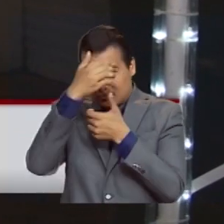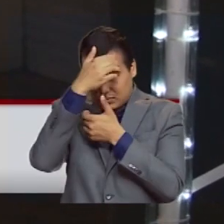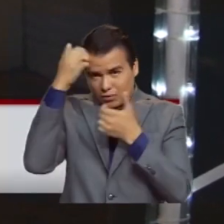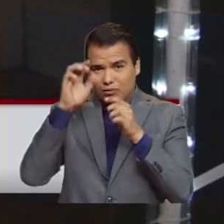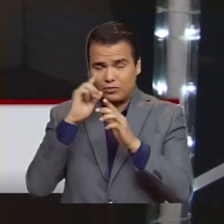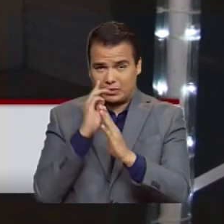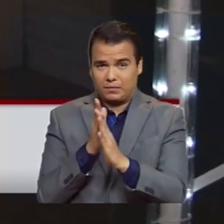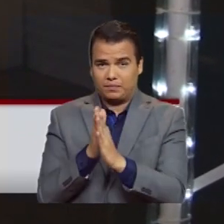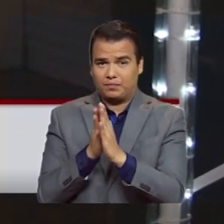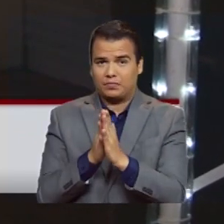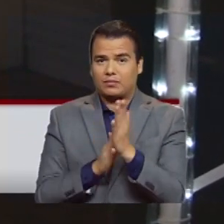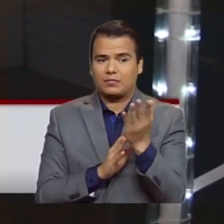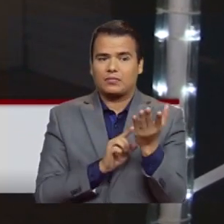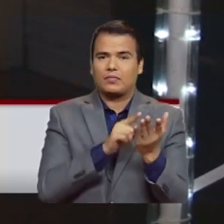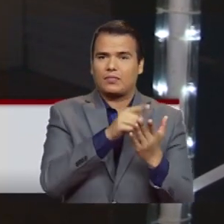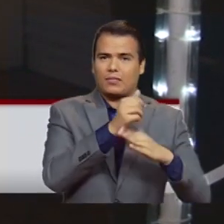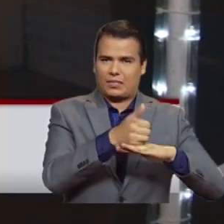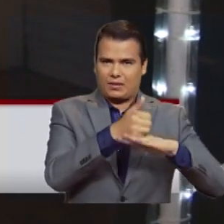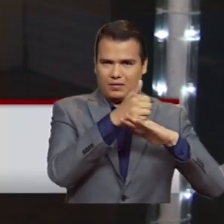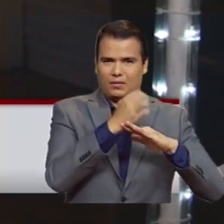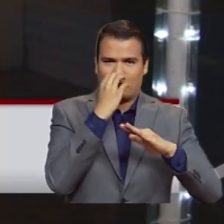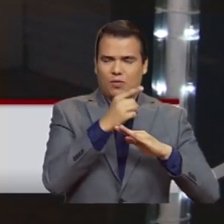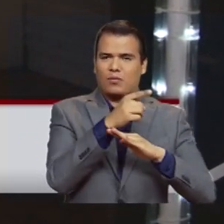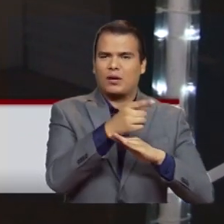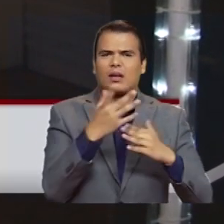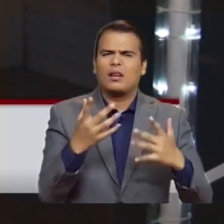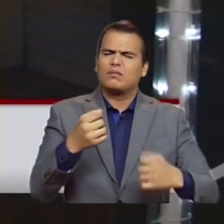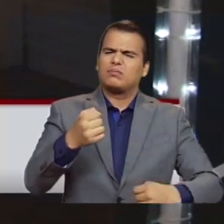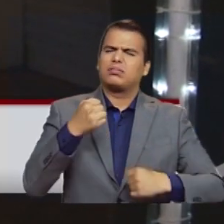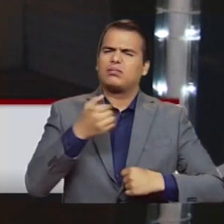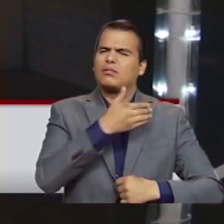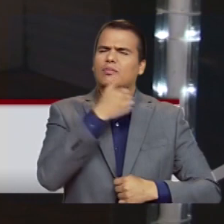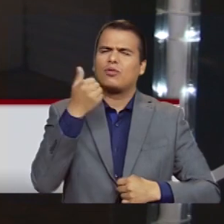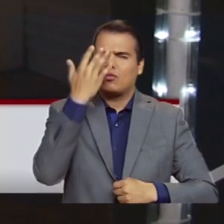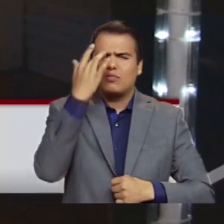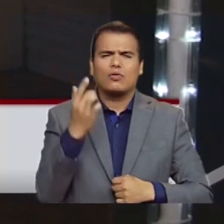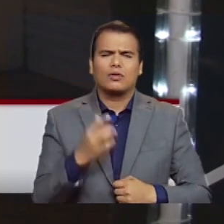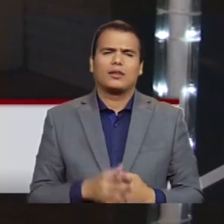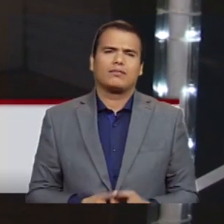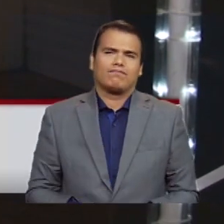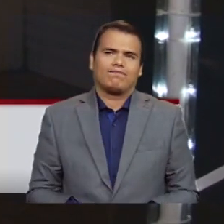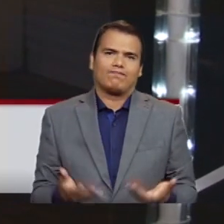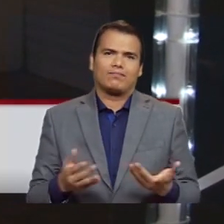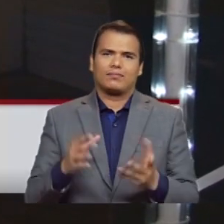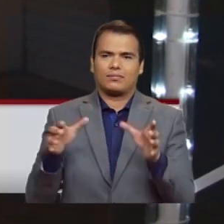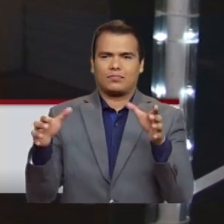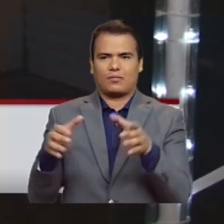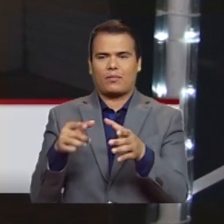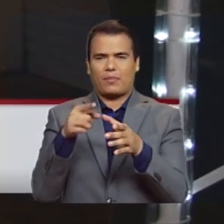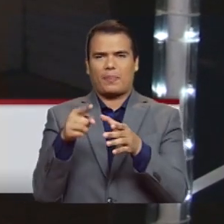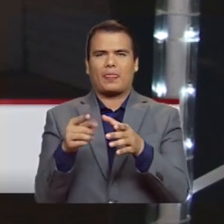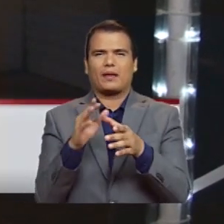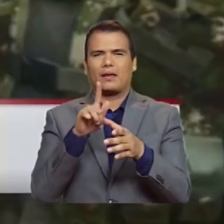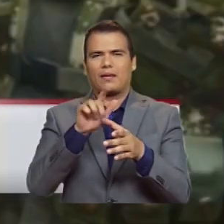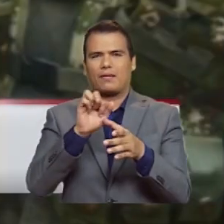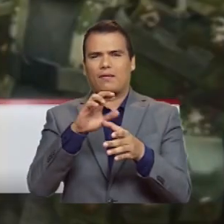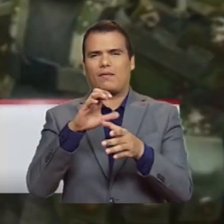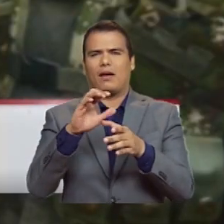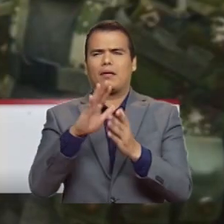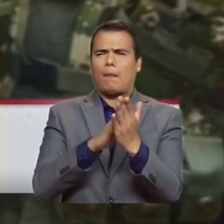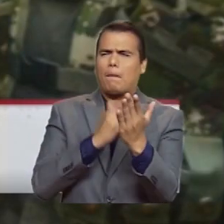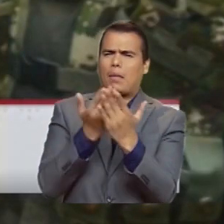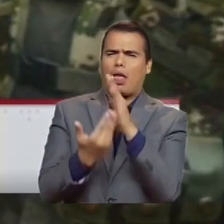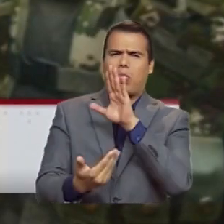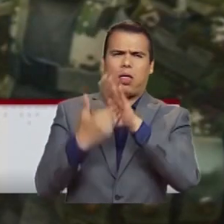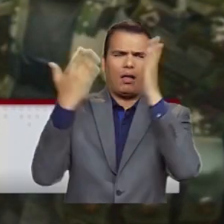produjo que alias Sábalo o Gonzalo Prado retomara las armas fue la traición de su propio partido, hoy las FARC. A